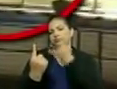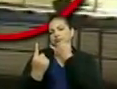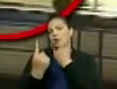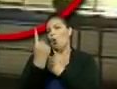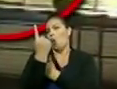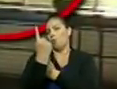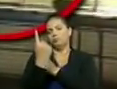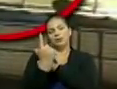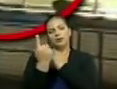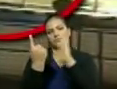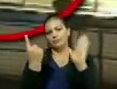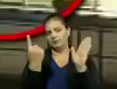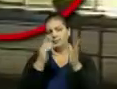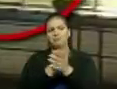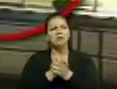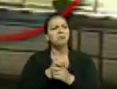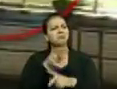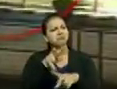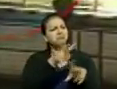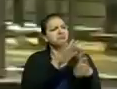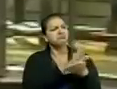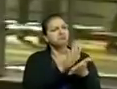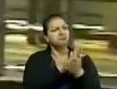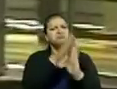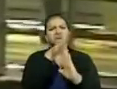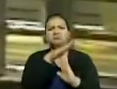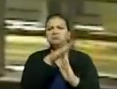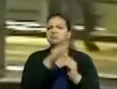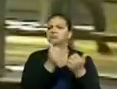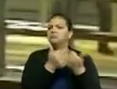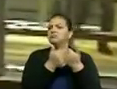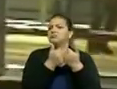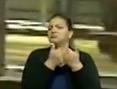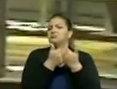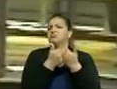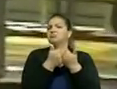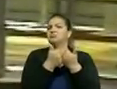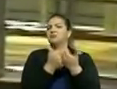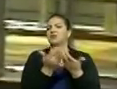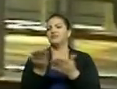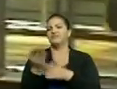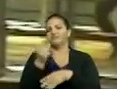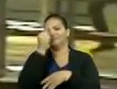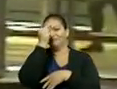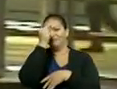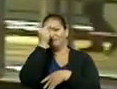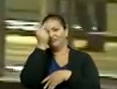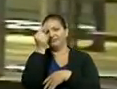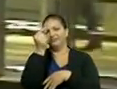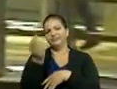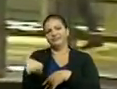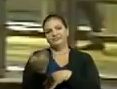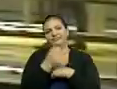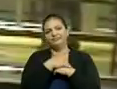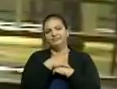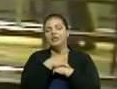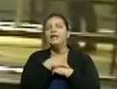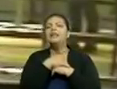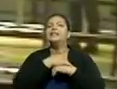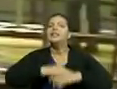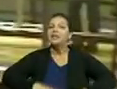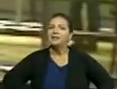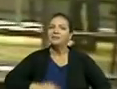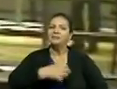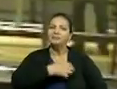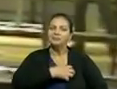más controladas, ahí no, insisto, no falta un patán de estos, pero Eso es lo resaltable. Felicitaciones al hinchada barcelonista